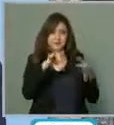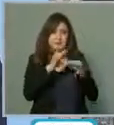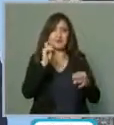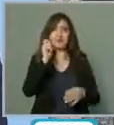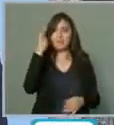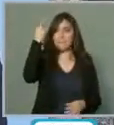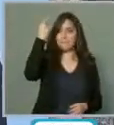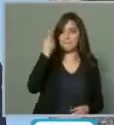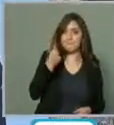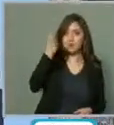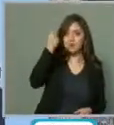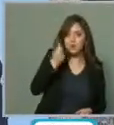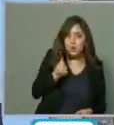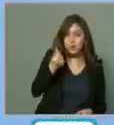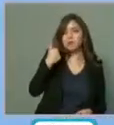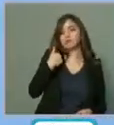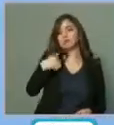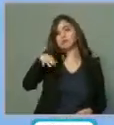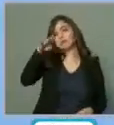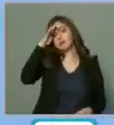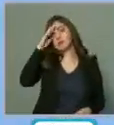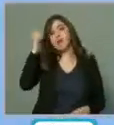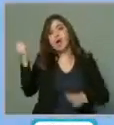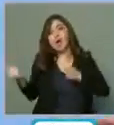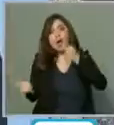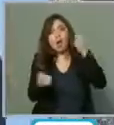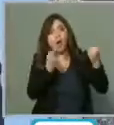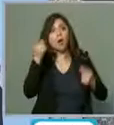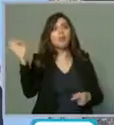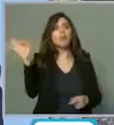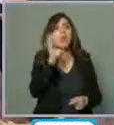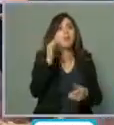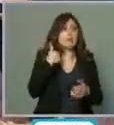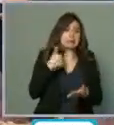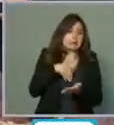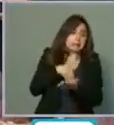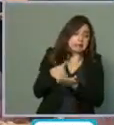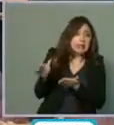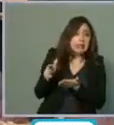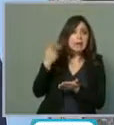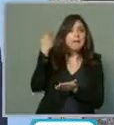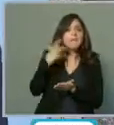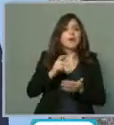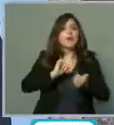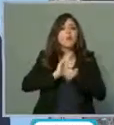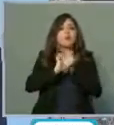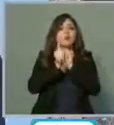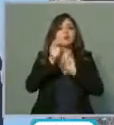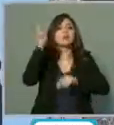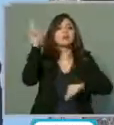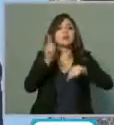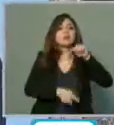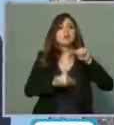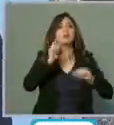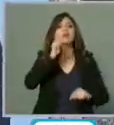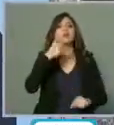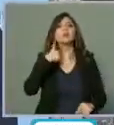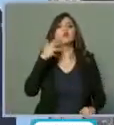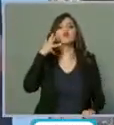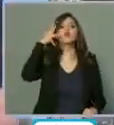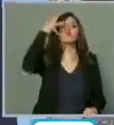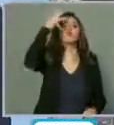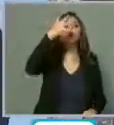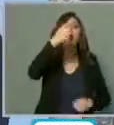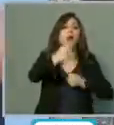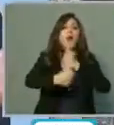pensiones, que además a mí me parece un acierto y a lo mejor me van a patear aquí, pero te quita esa mentalidad también que había antes de llegando a los 50